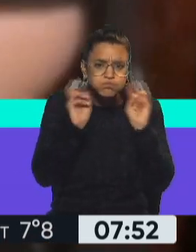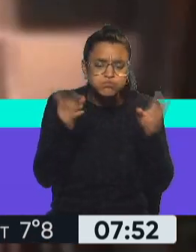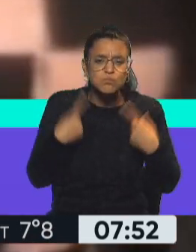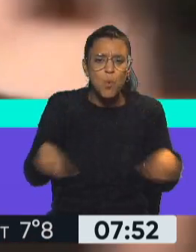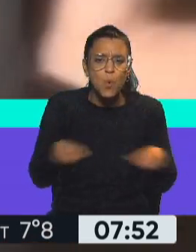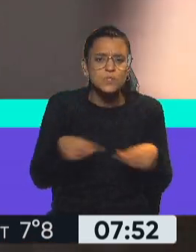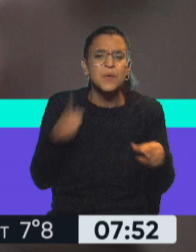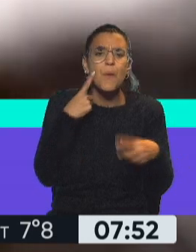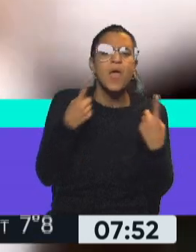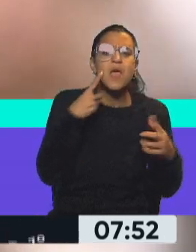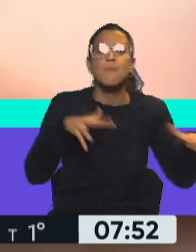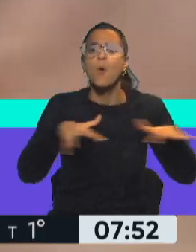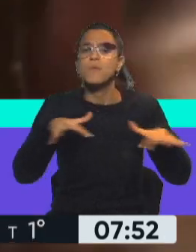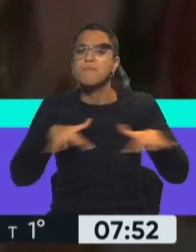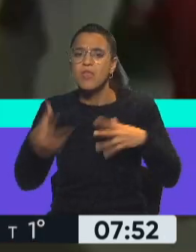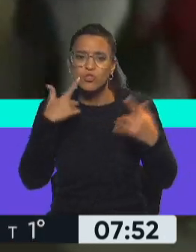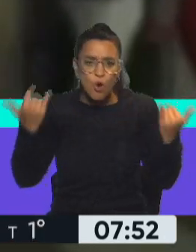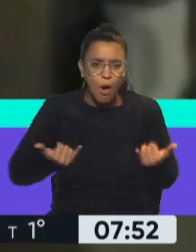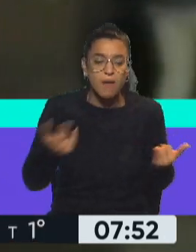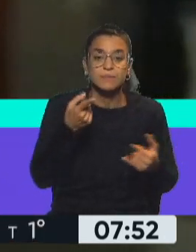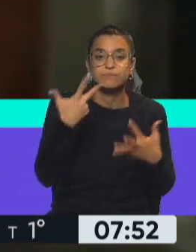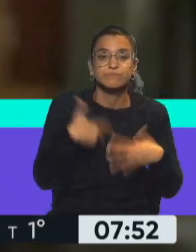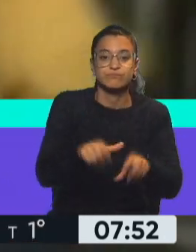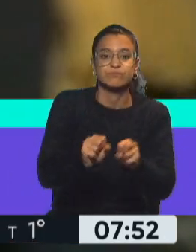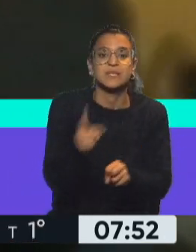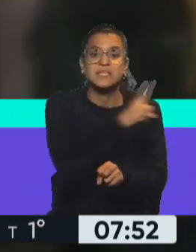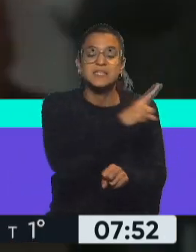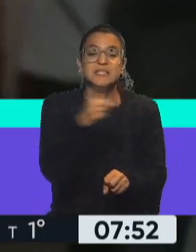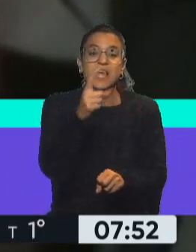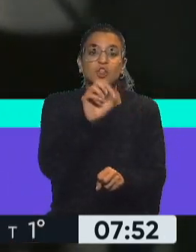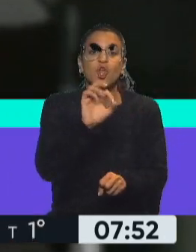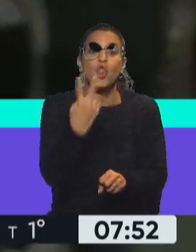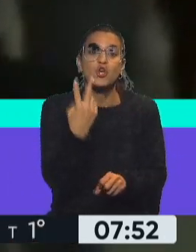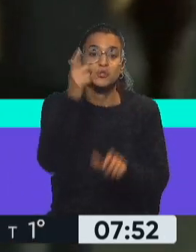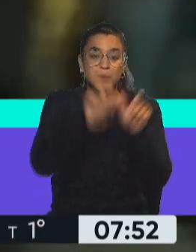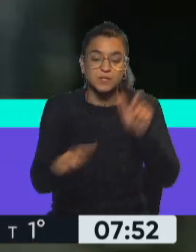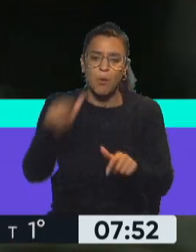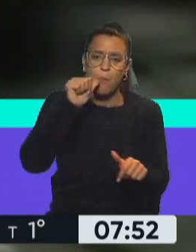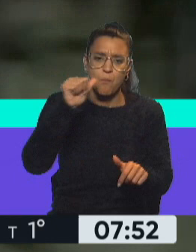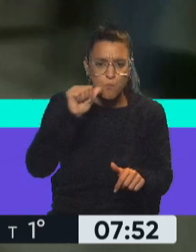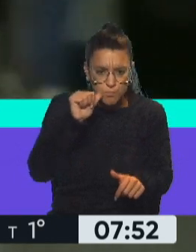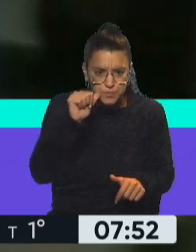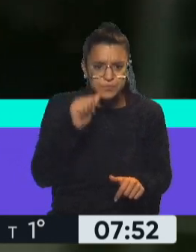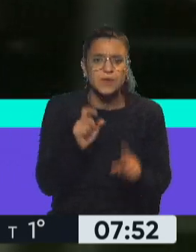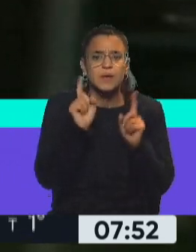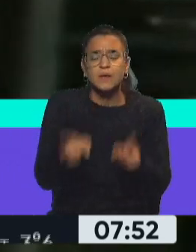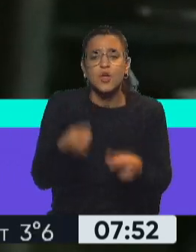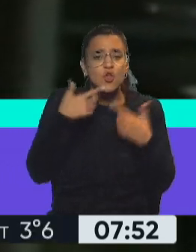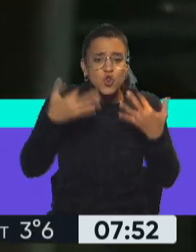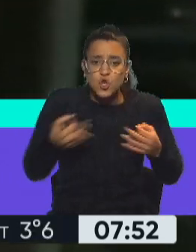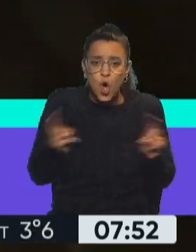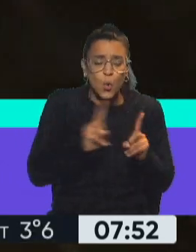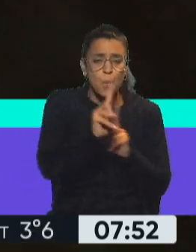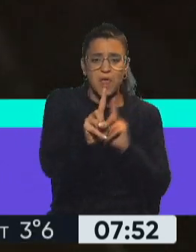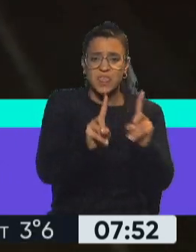y se veía movimiento de gente allí encontraron a 102 personas tomando bebidas alcohólicas y sin cumplir el